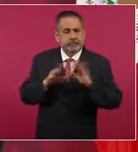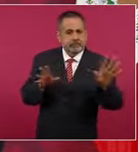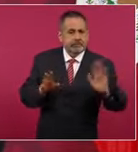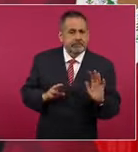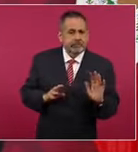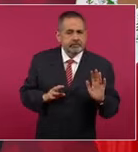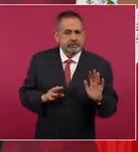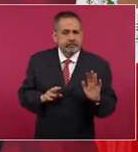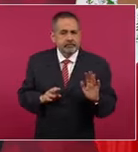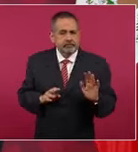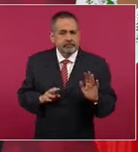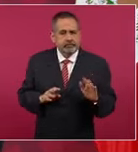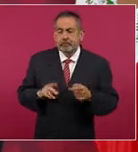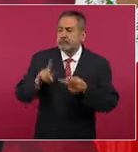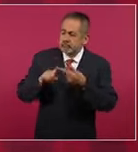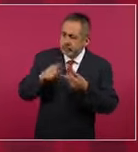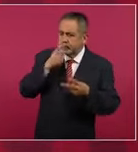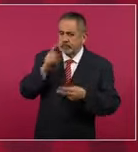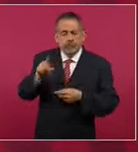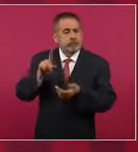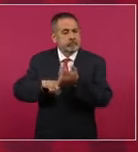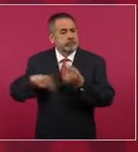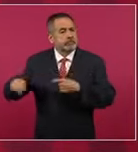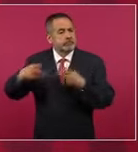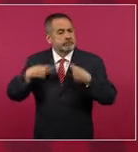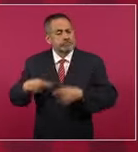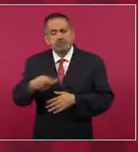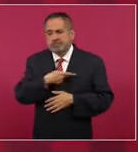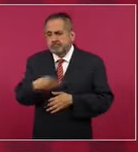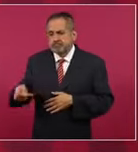interpretan de que es pobreza material,